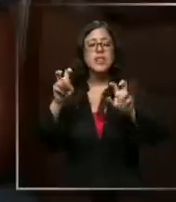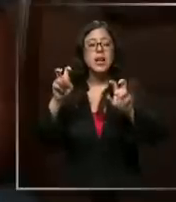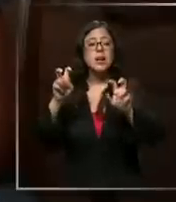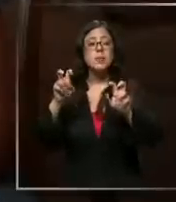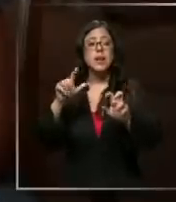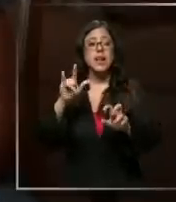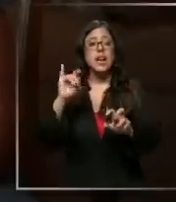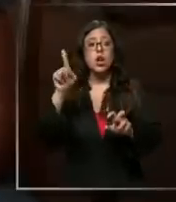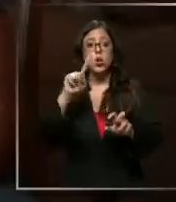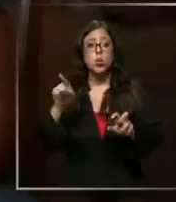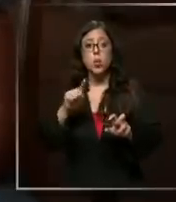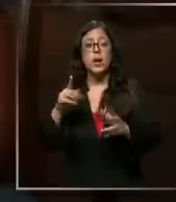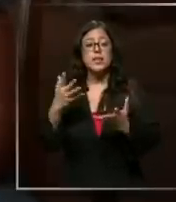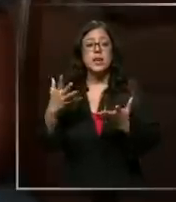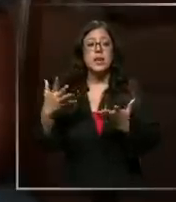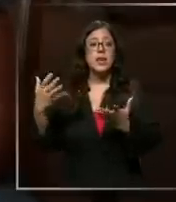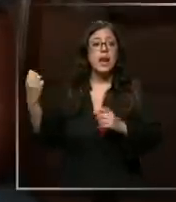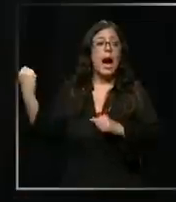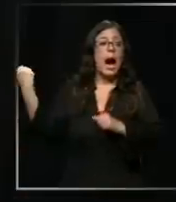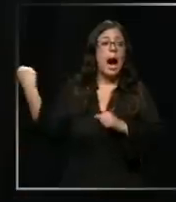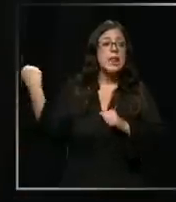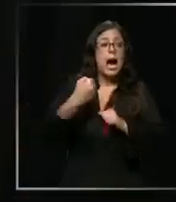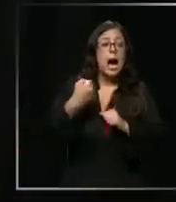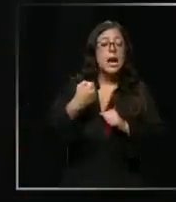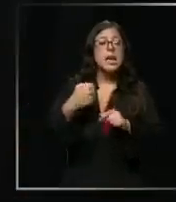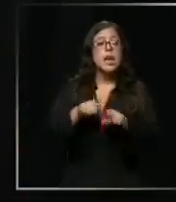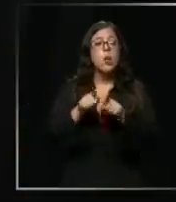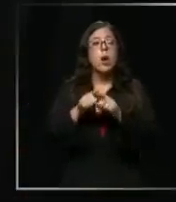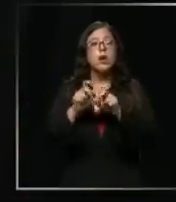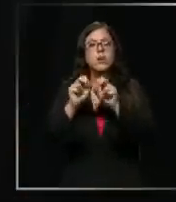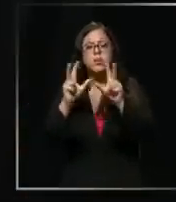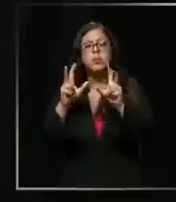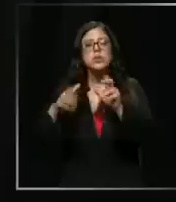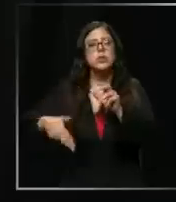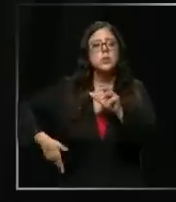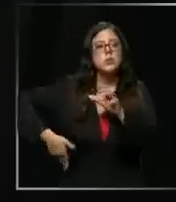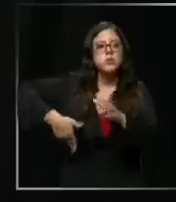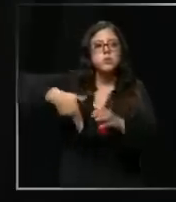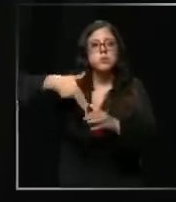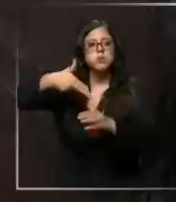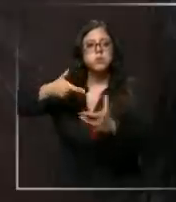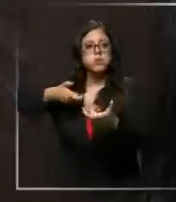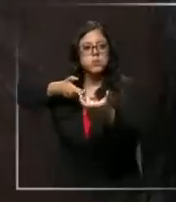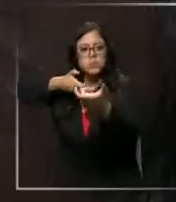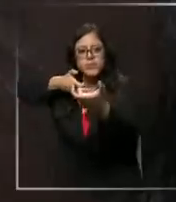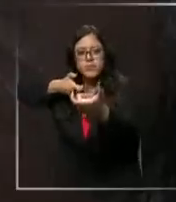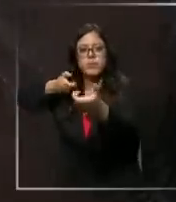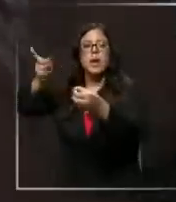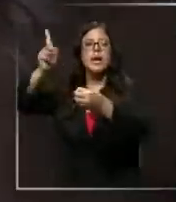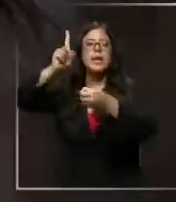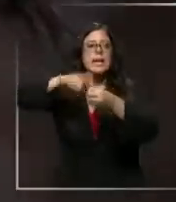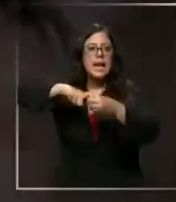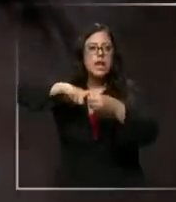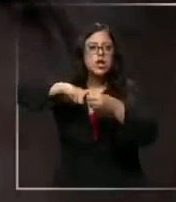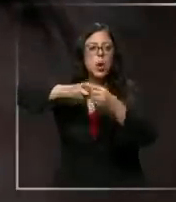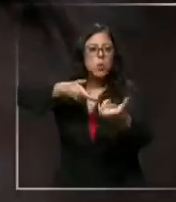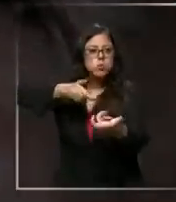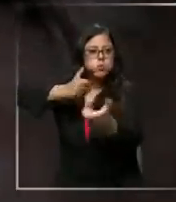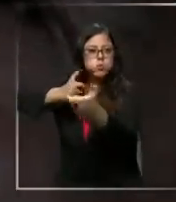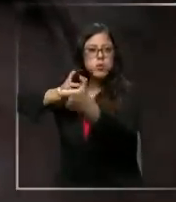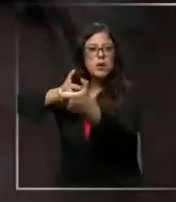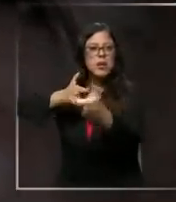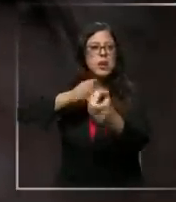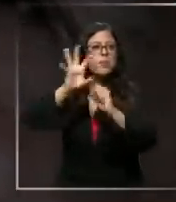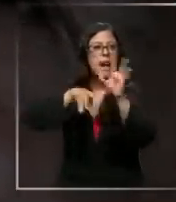asegura haber sufrido es que siguió su instinto recurrió su arma de fuego un rifle debidamente inscrito para cazar y